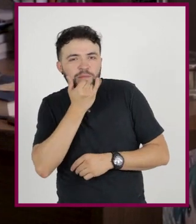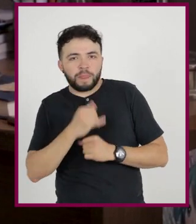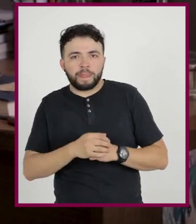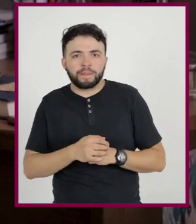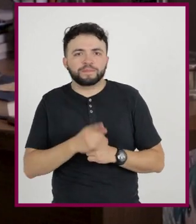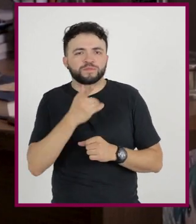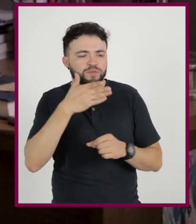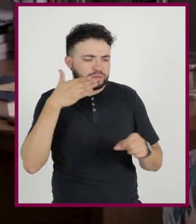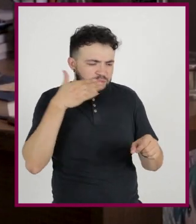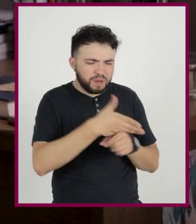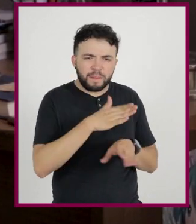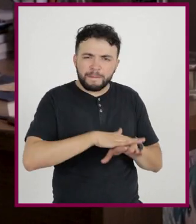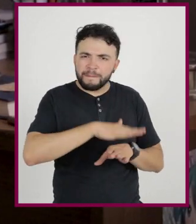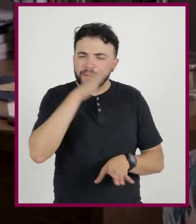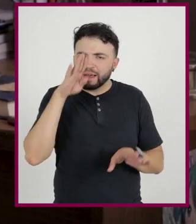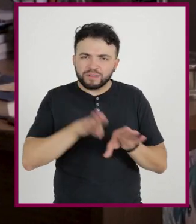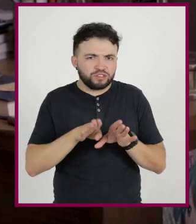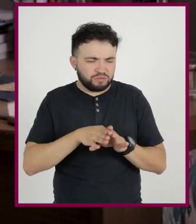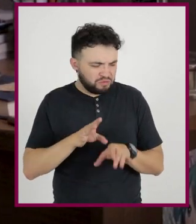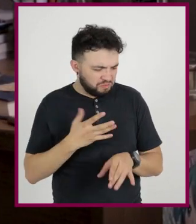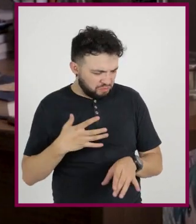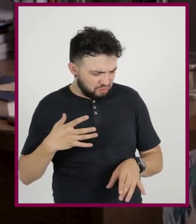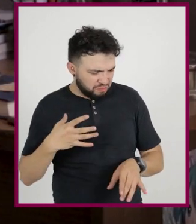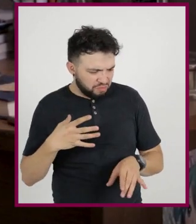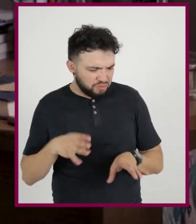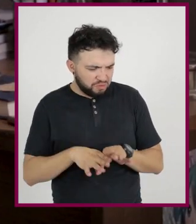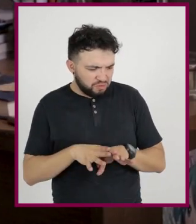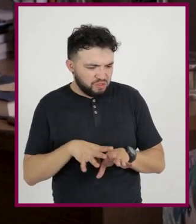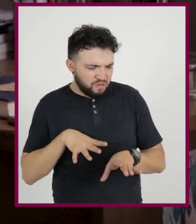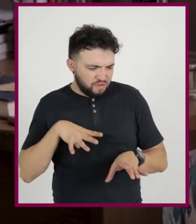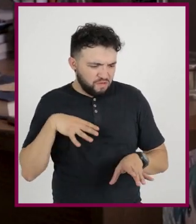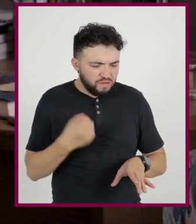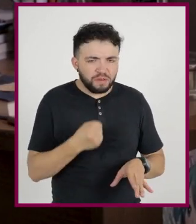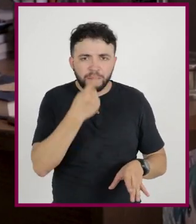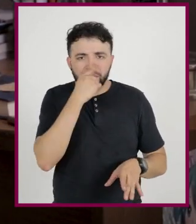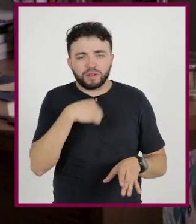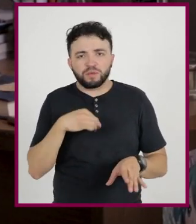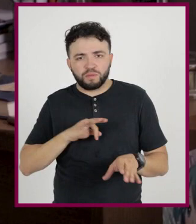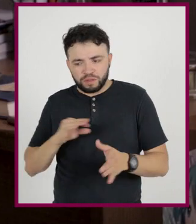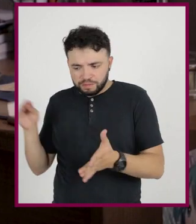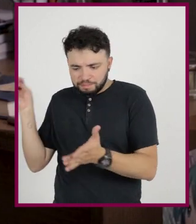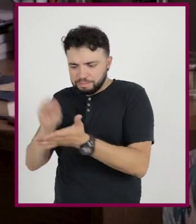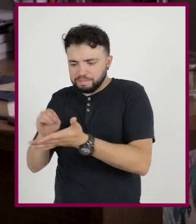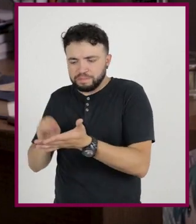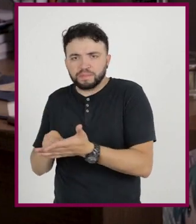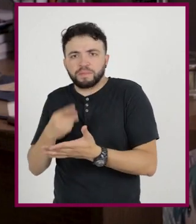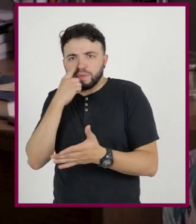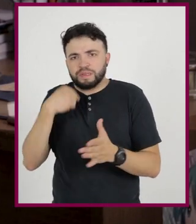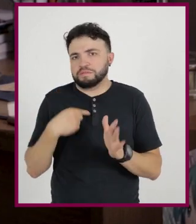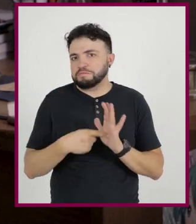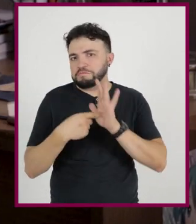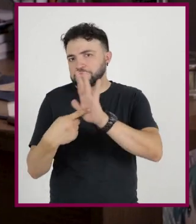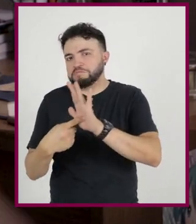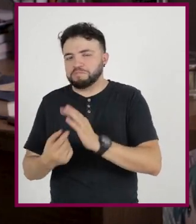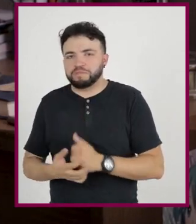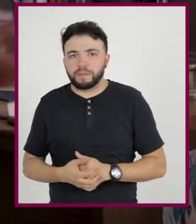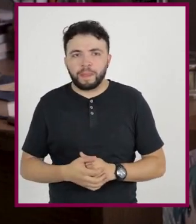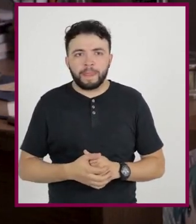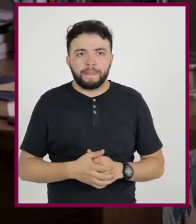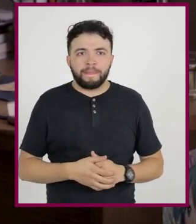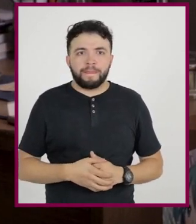Involúcrate y sea audaz en tus comentarios y conclusiones. Después de hacer este trabajo de análisis, tienes ya los elementos necesarios para